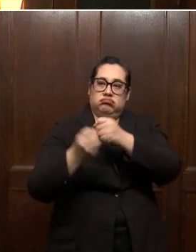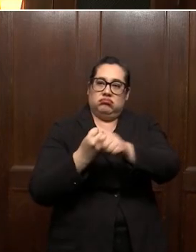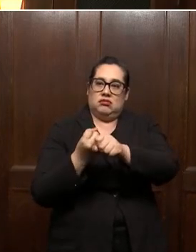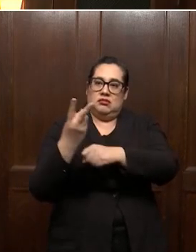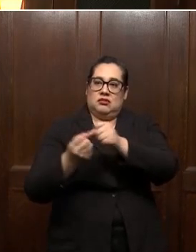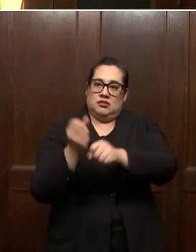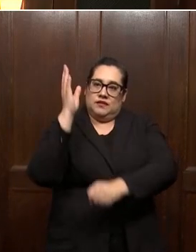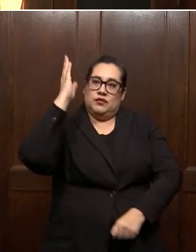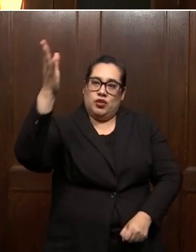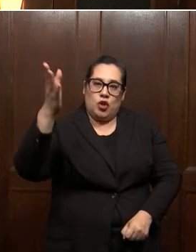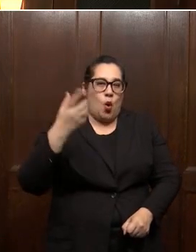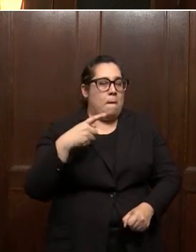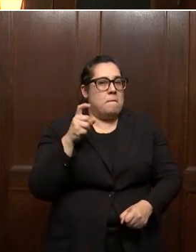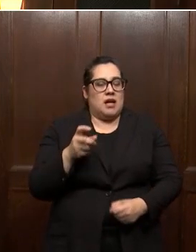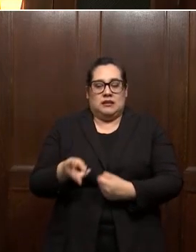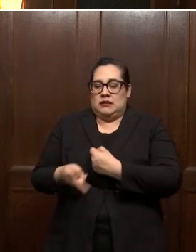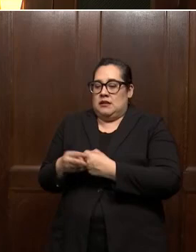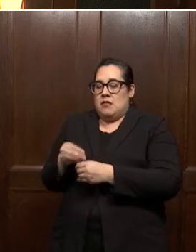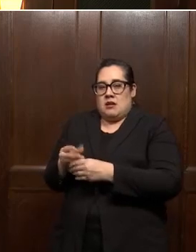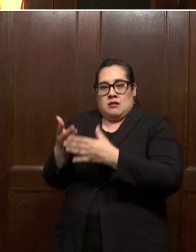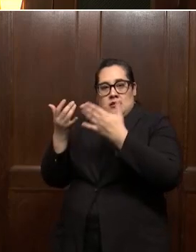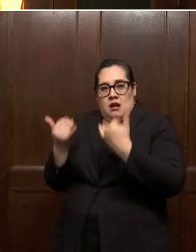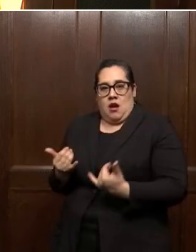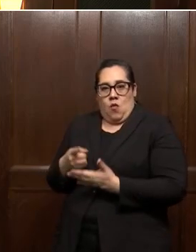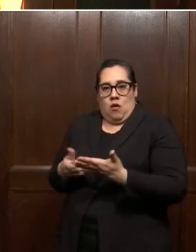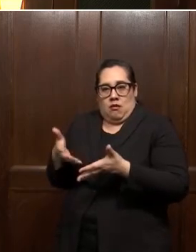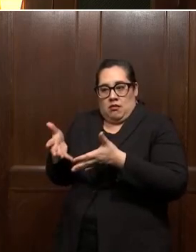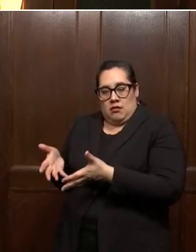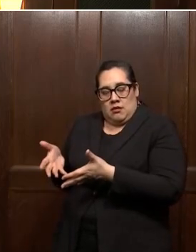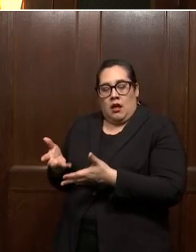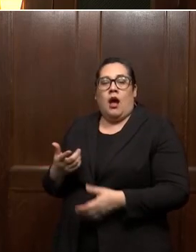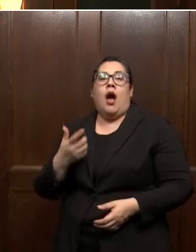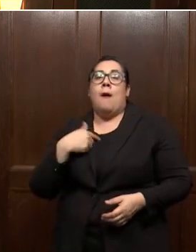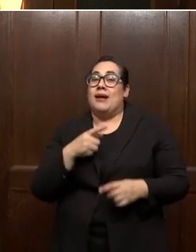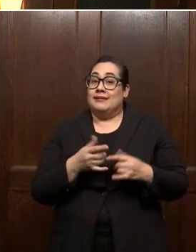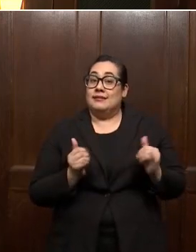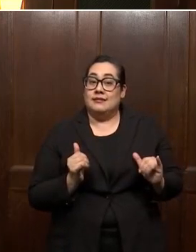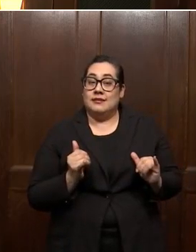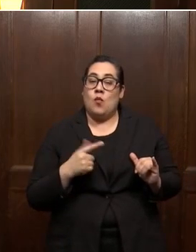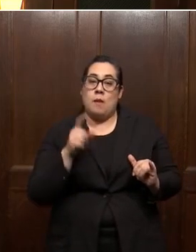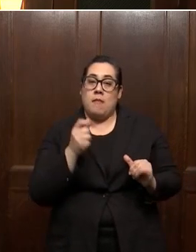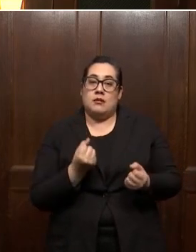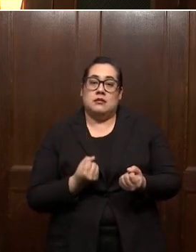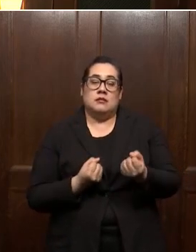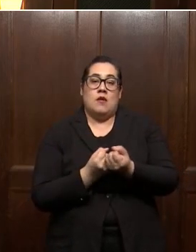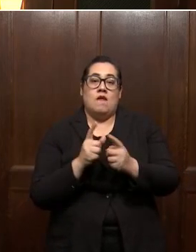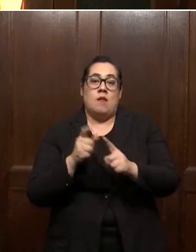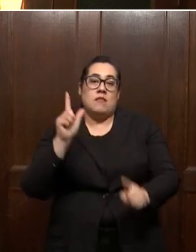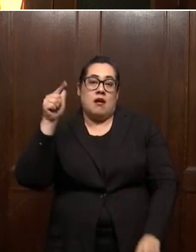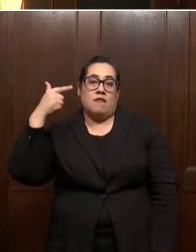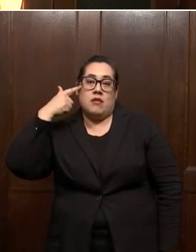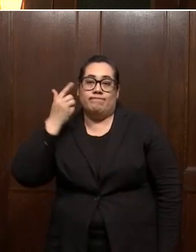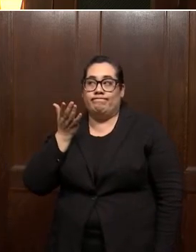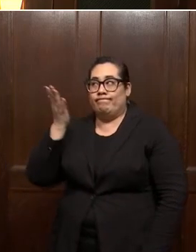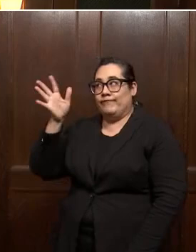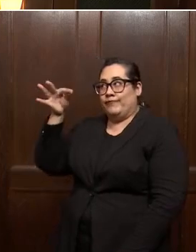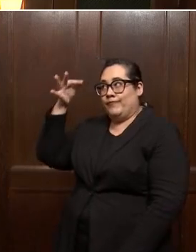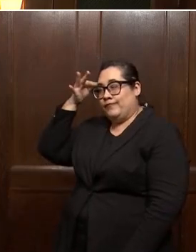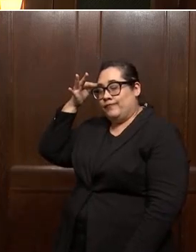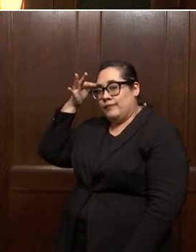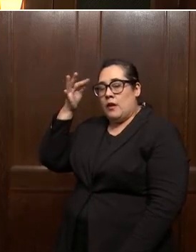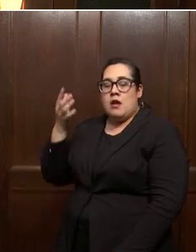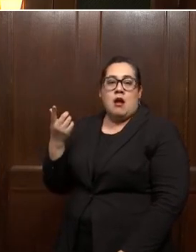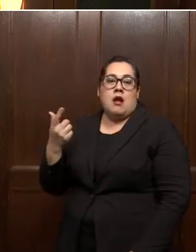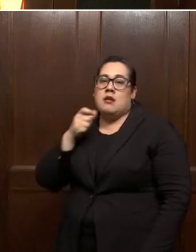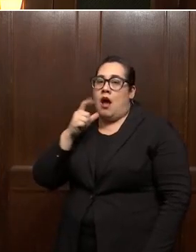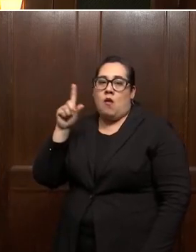los fondos de reserva que tenemos. Pero aún necesitamos el apoyo del gobierno federal, no